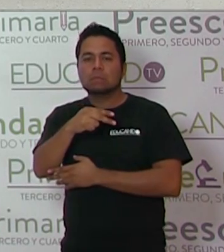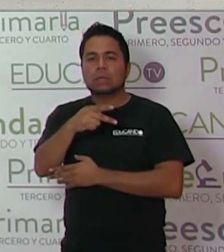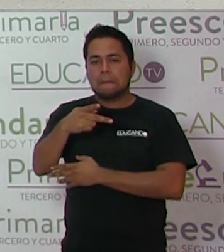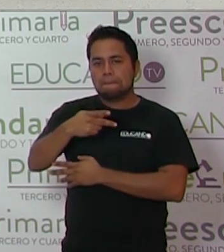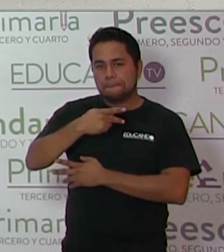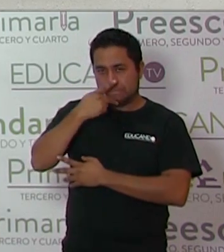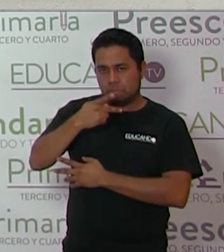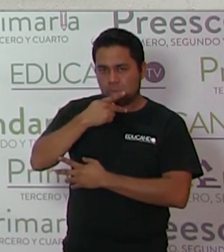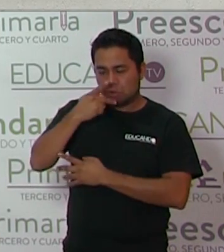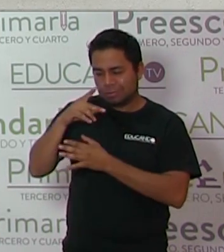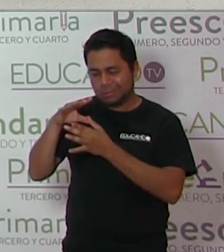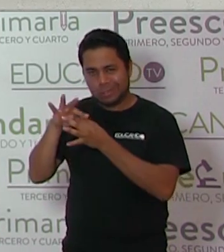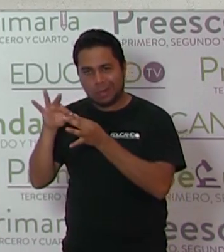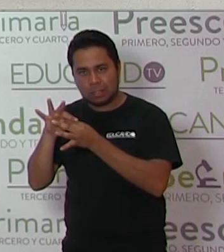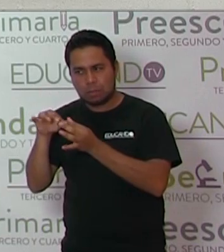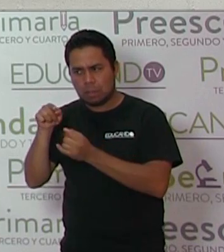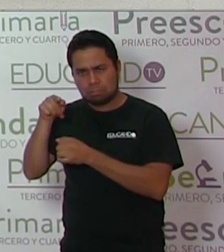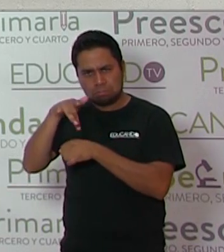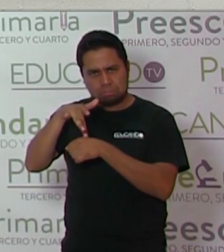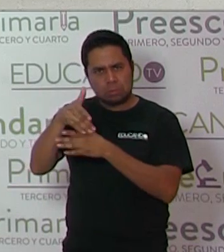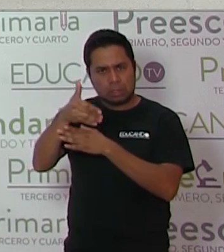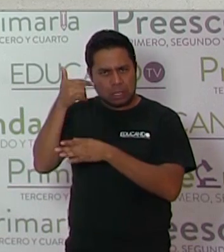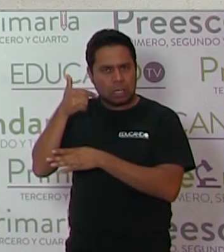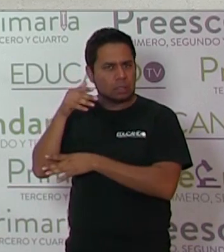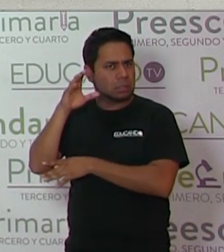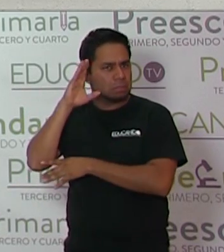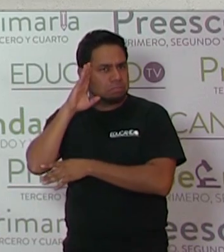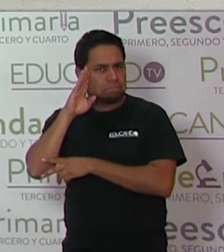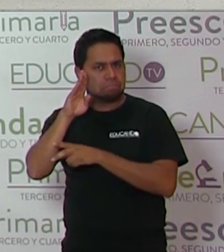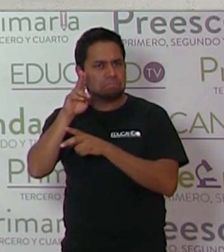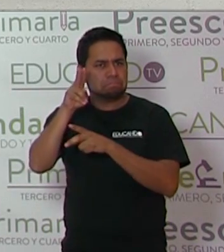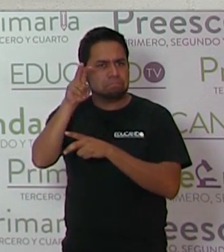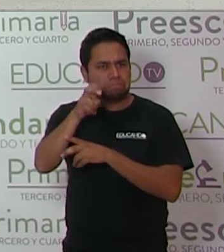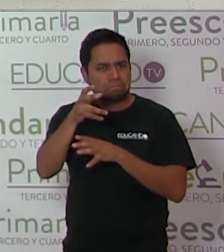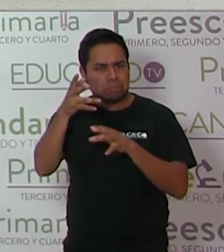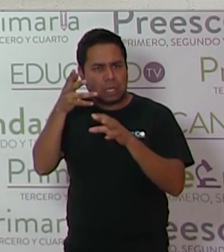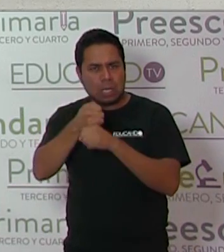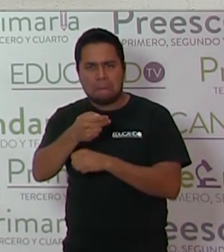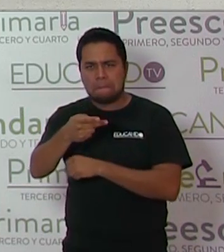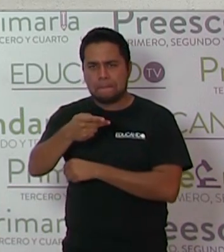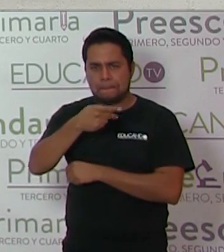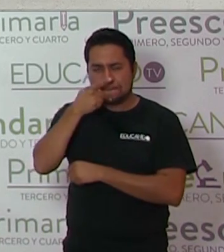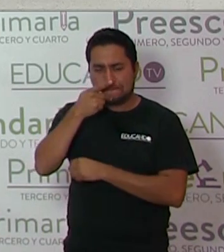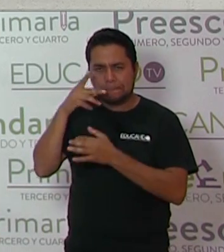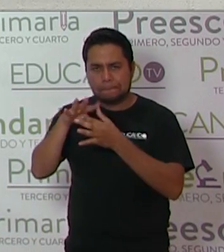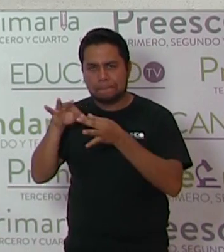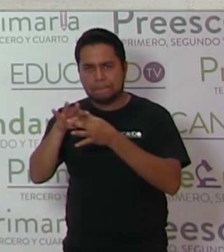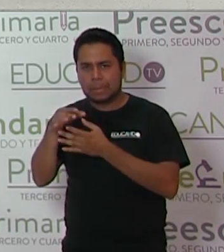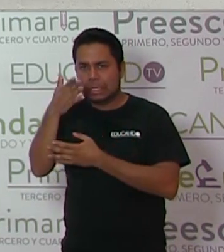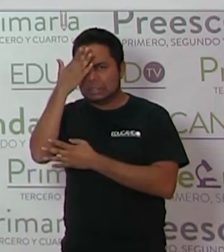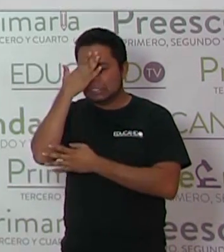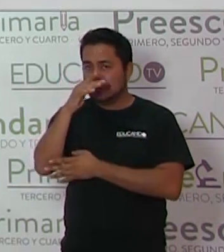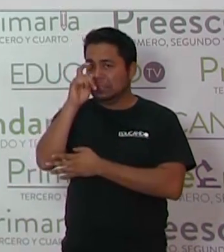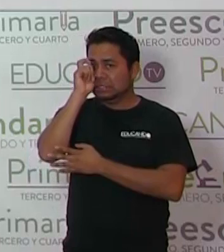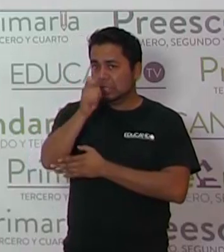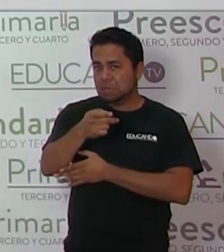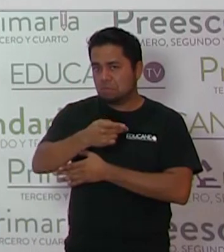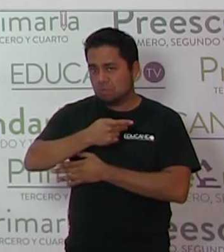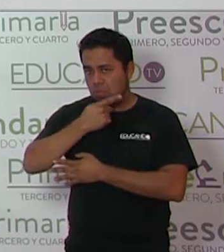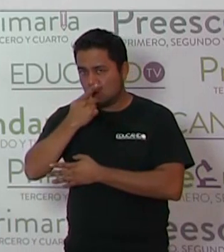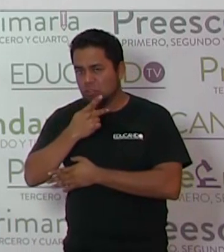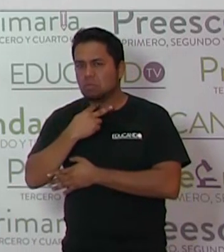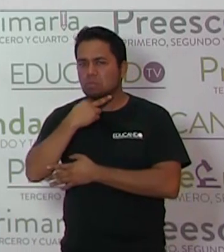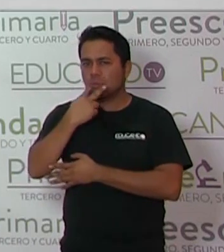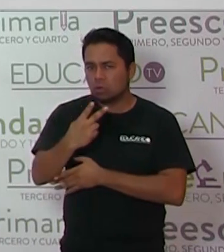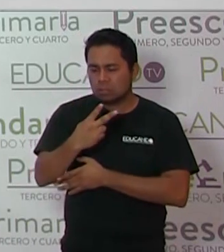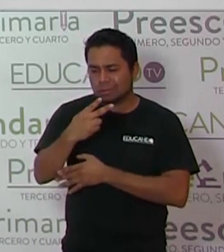voz narrativa. ¿Ustedes alguna vez han escuchado ese concepto? ¿Saben qué es la voz